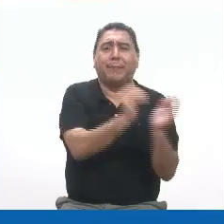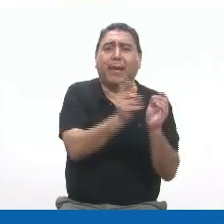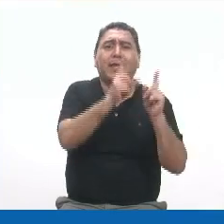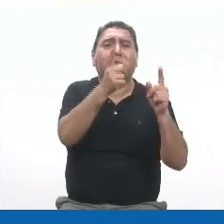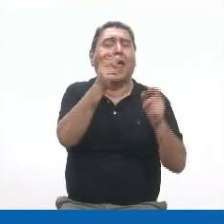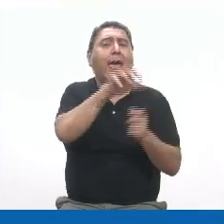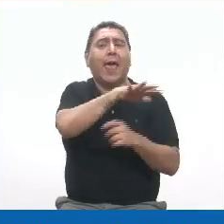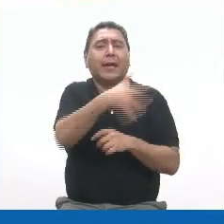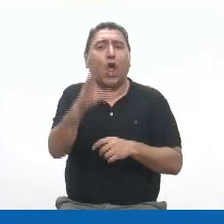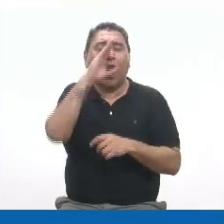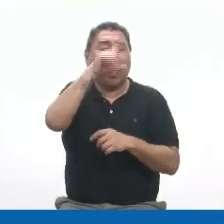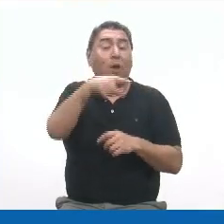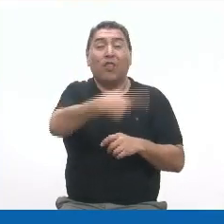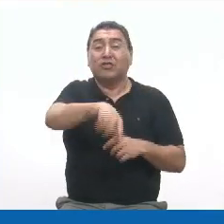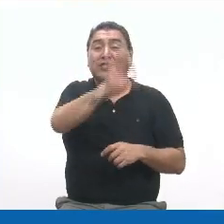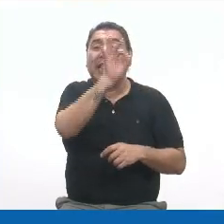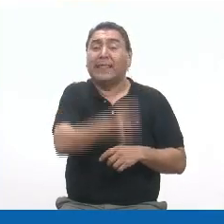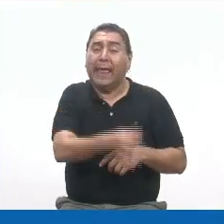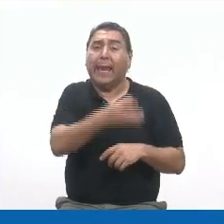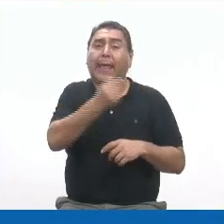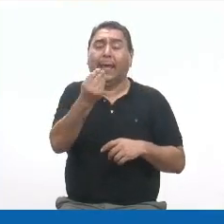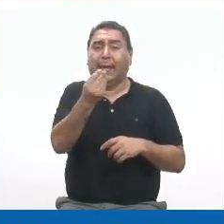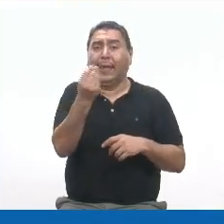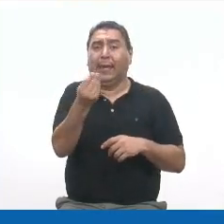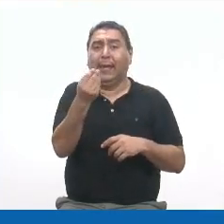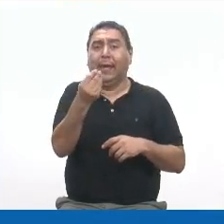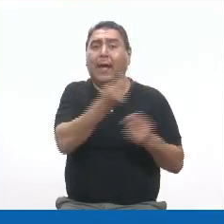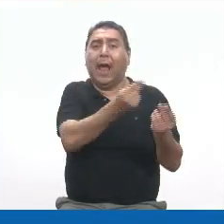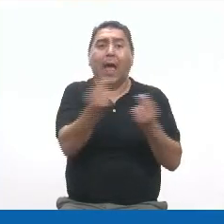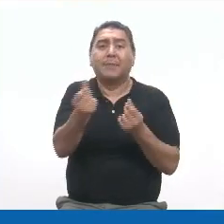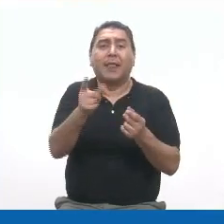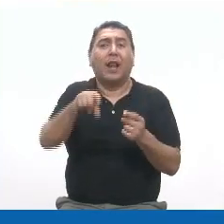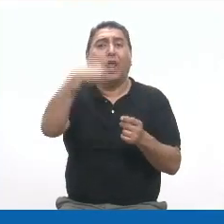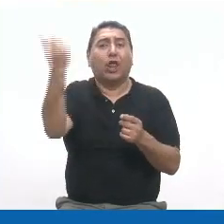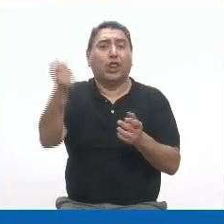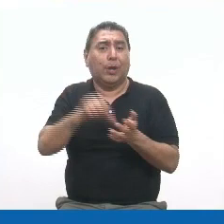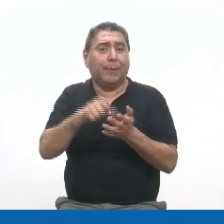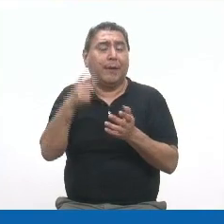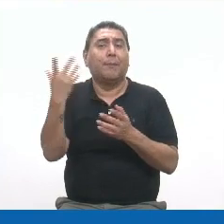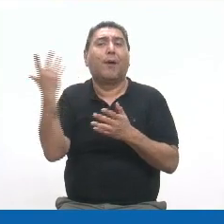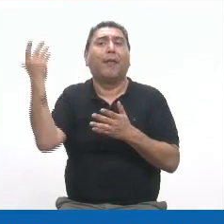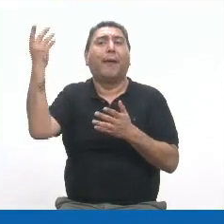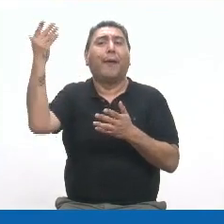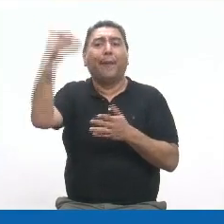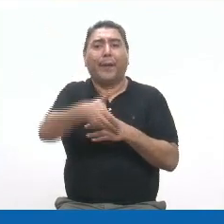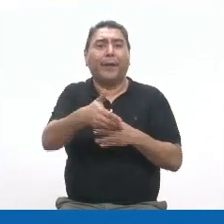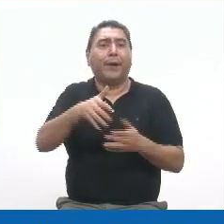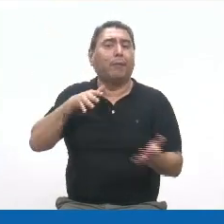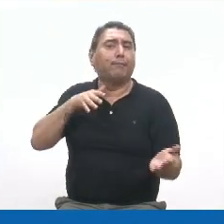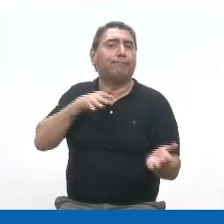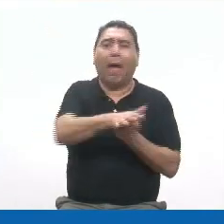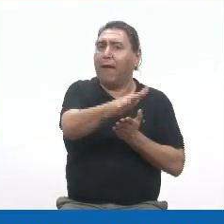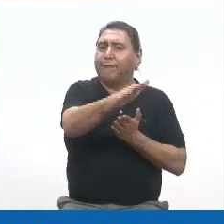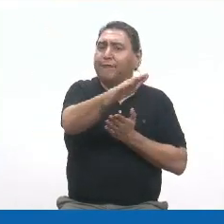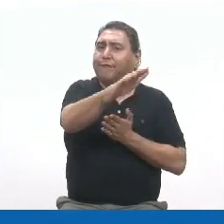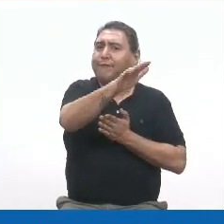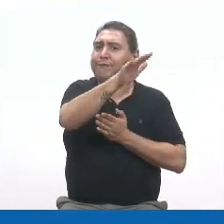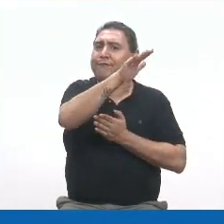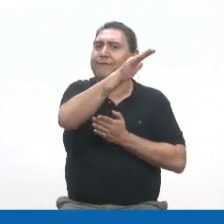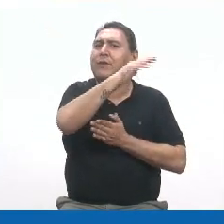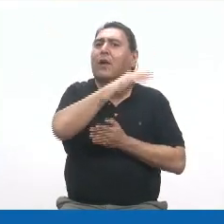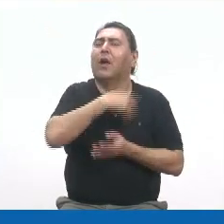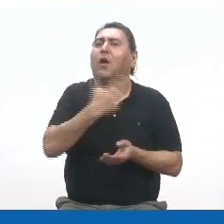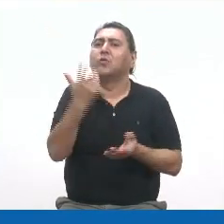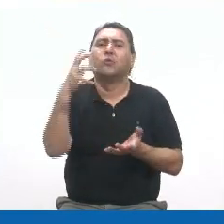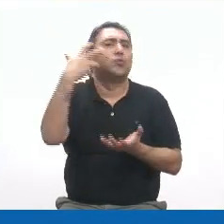pionero cuando se enteren que los capitales extranjeros van a poder venir a arrasar con